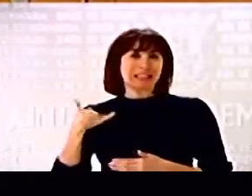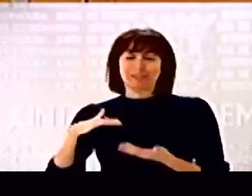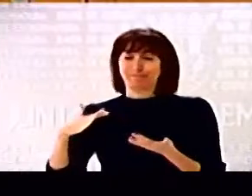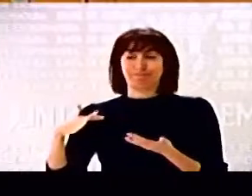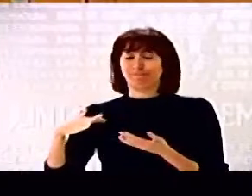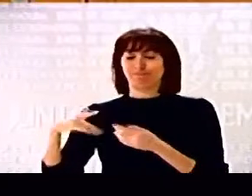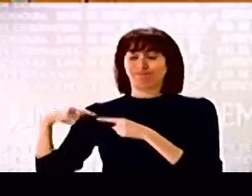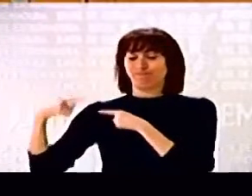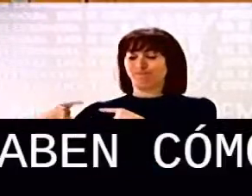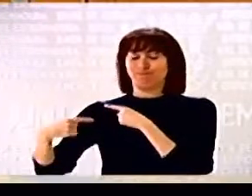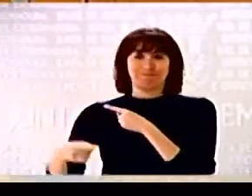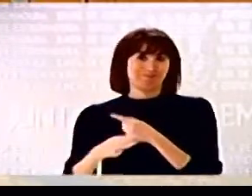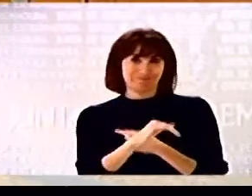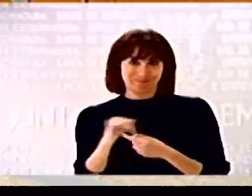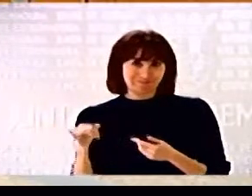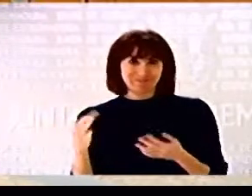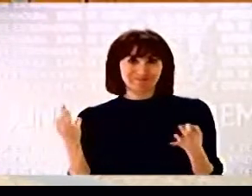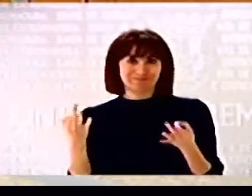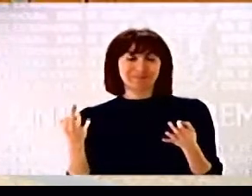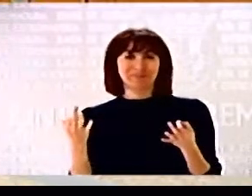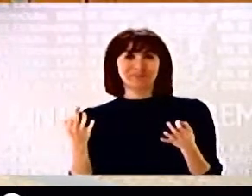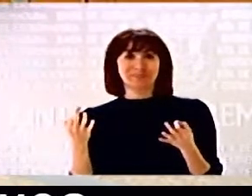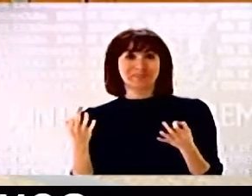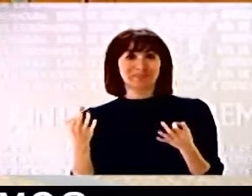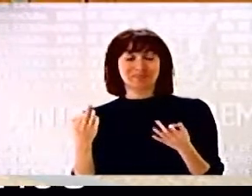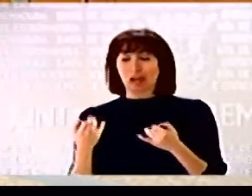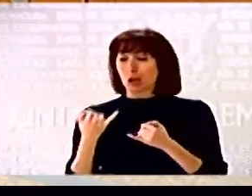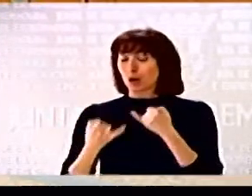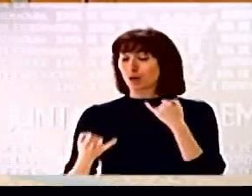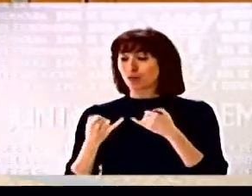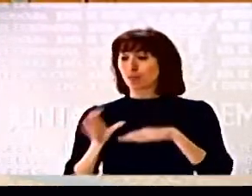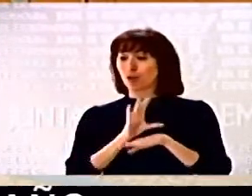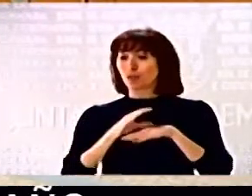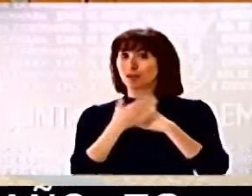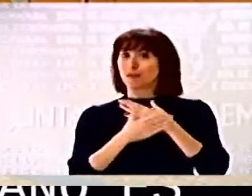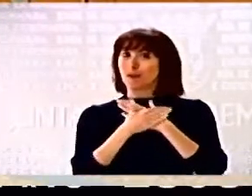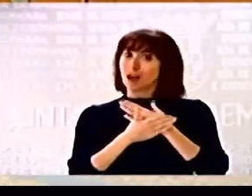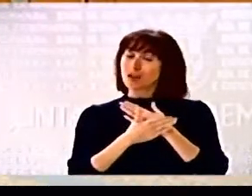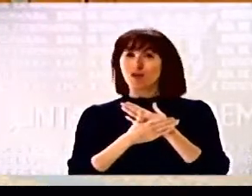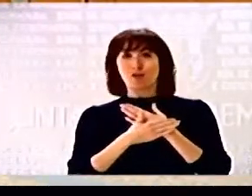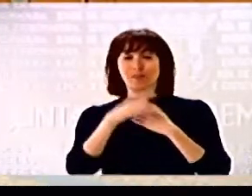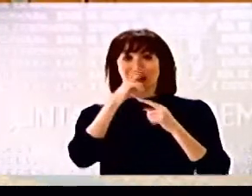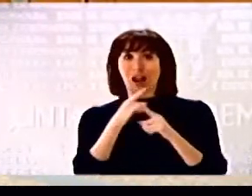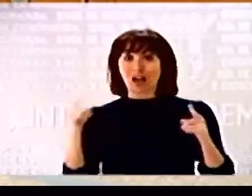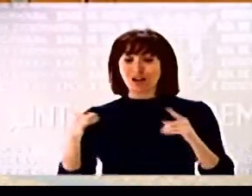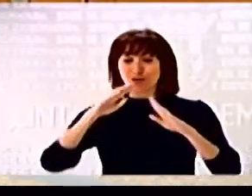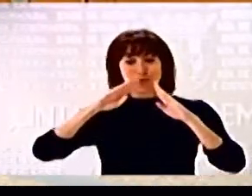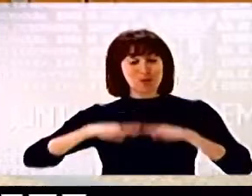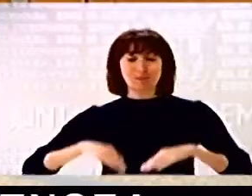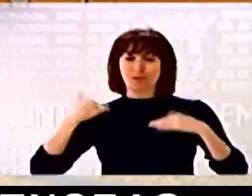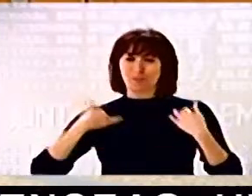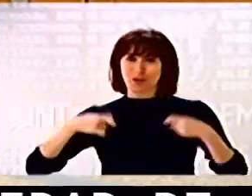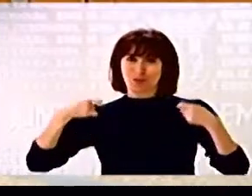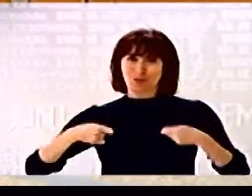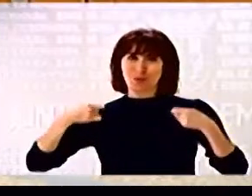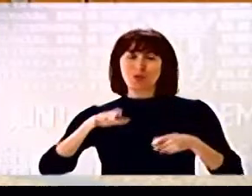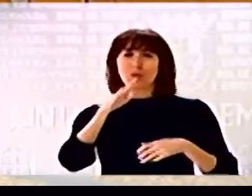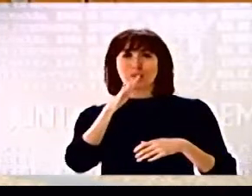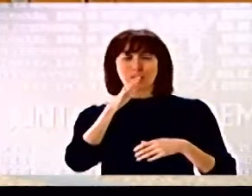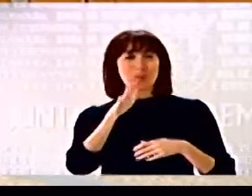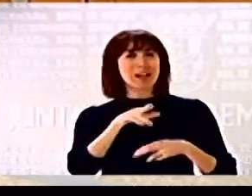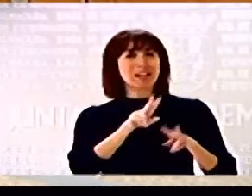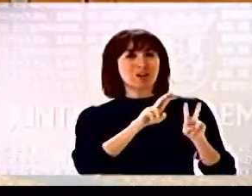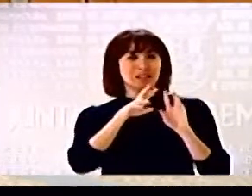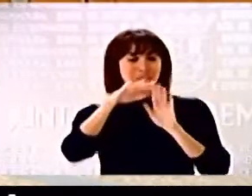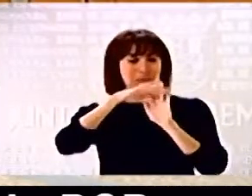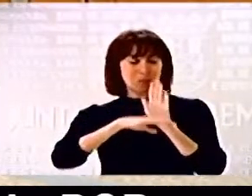tradición, que los últimos consejos de Gobierno del año son tediosos porque llevan infinidad de asuntos en el